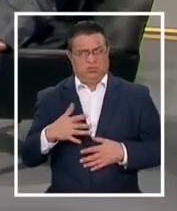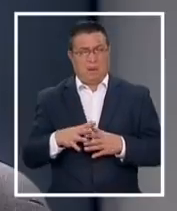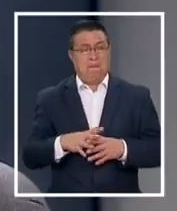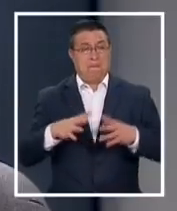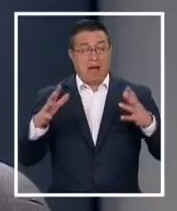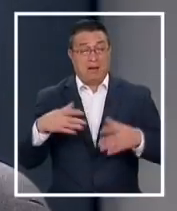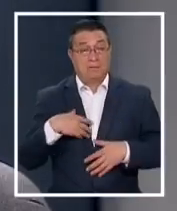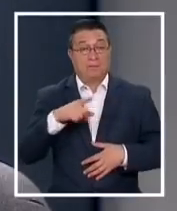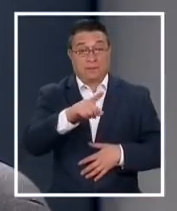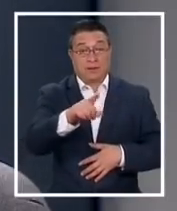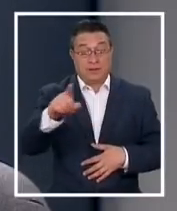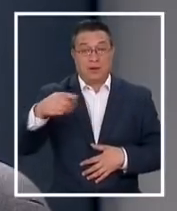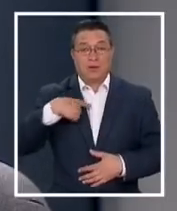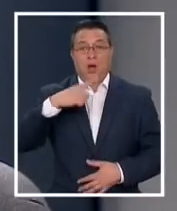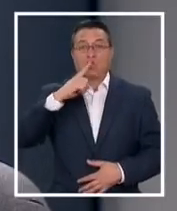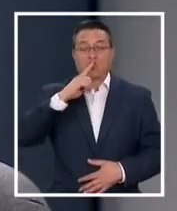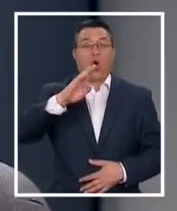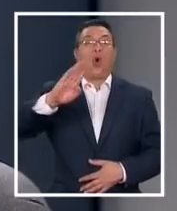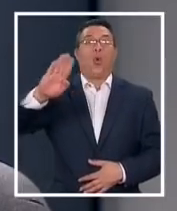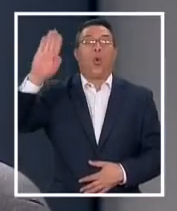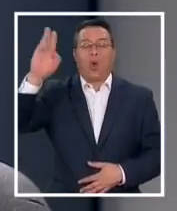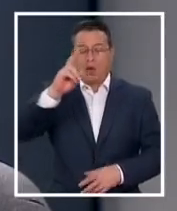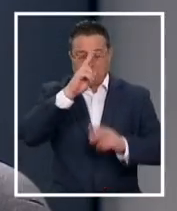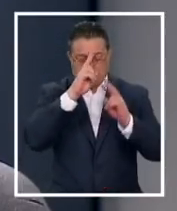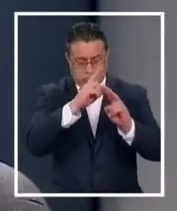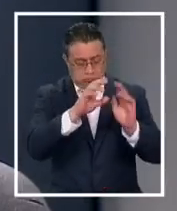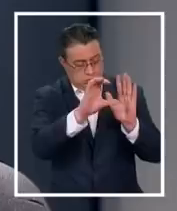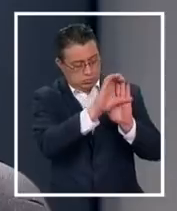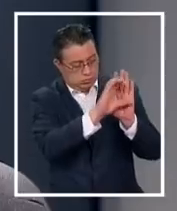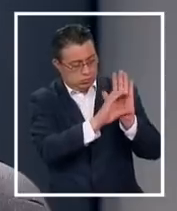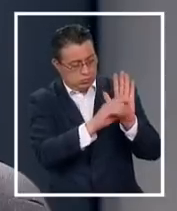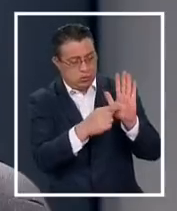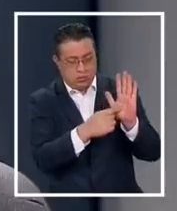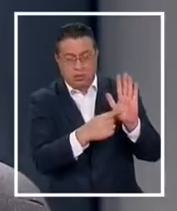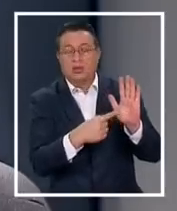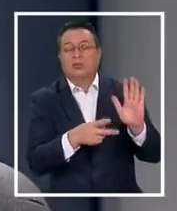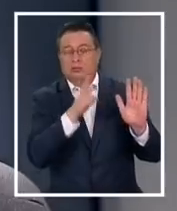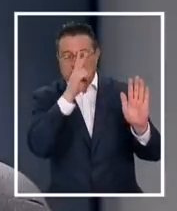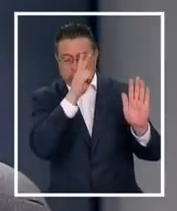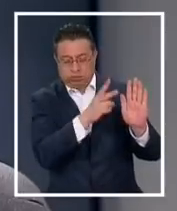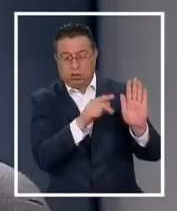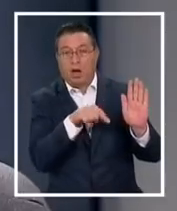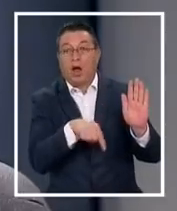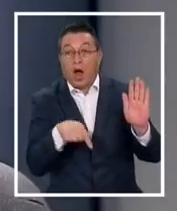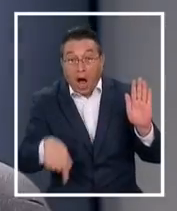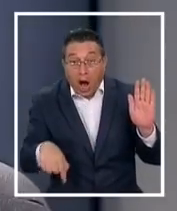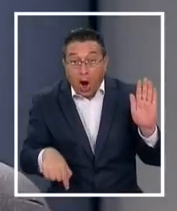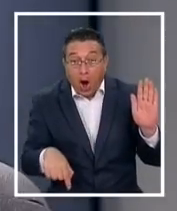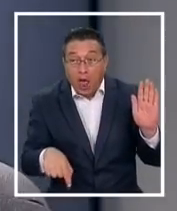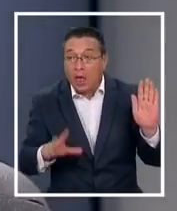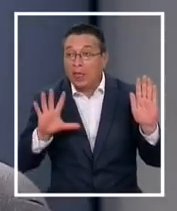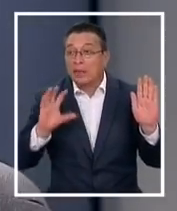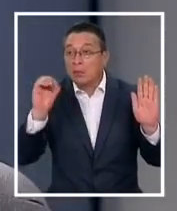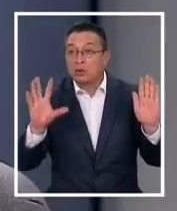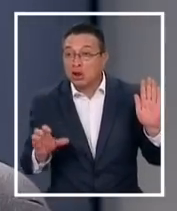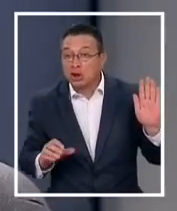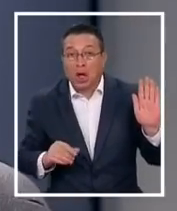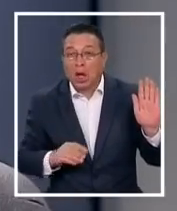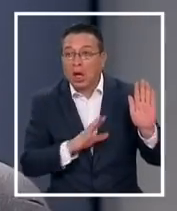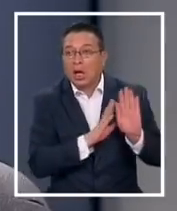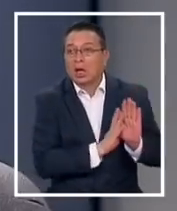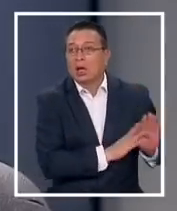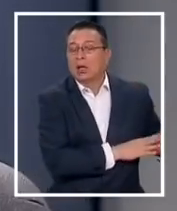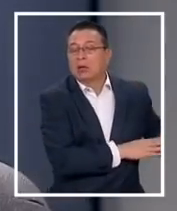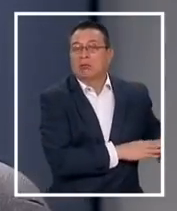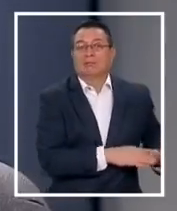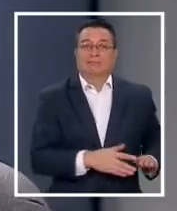que parlamentarios que juraron o prometieron honrar la Constitución, que está todavía vigente, se la salten como si nada. Entonces, lo que yo